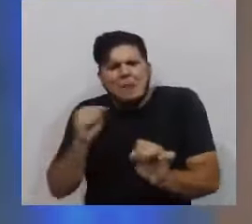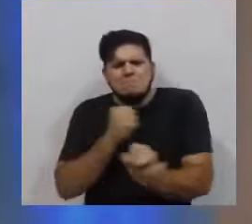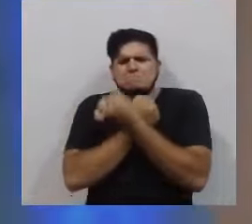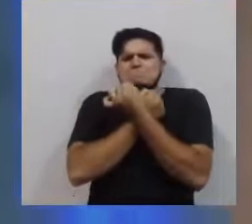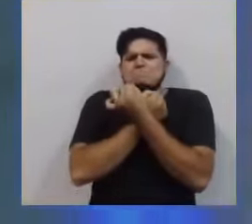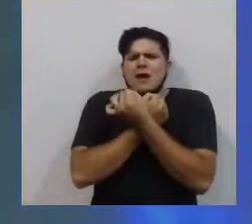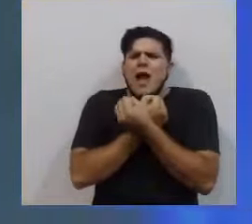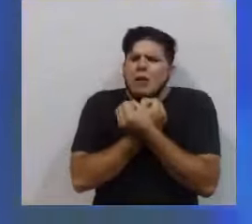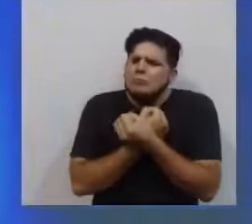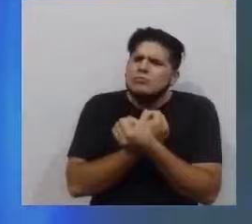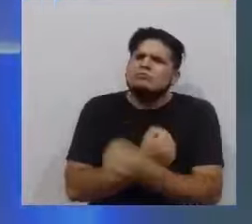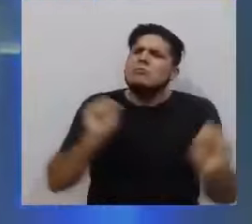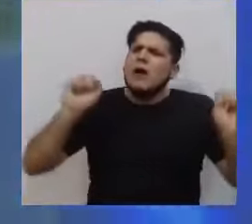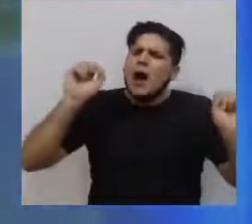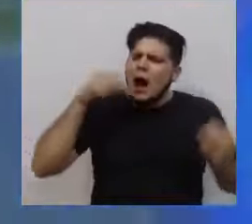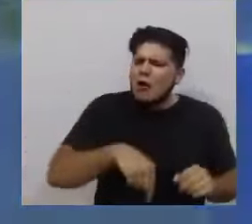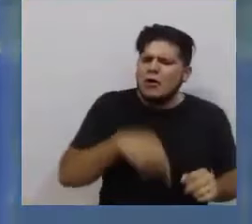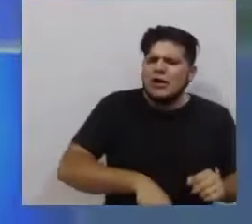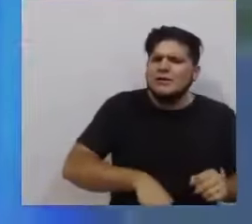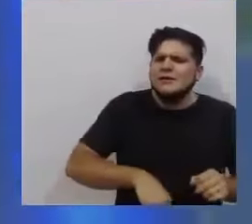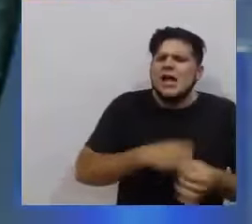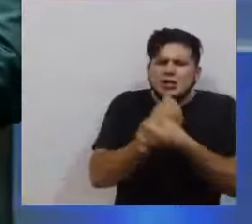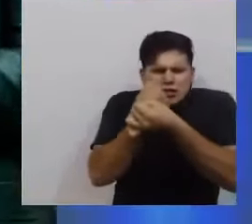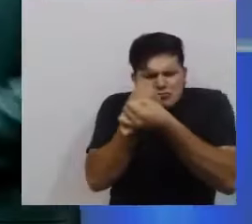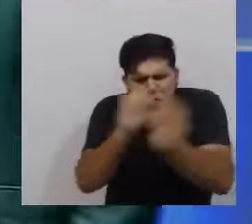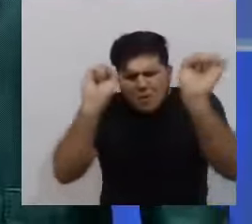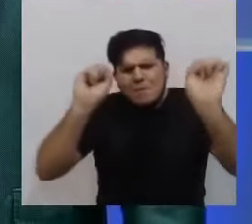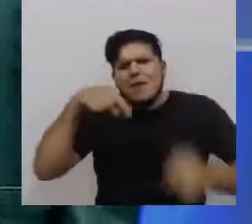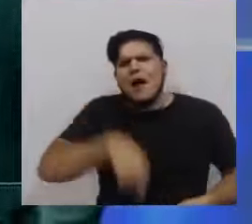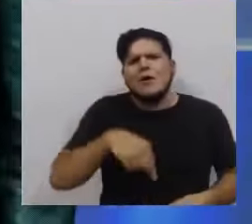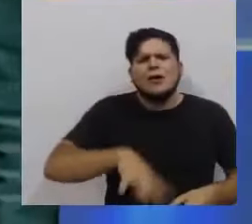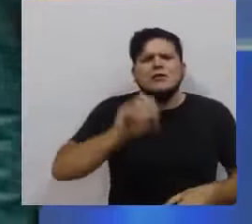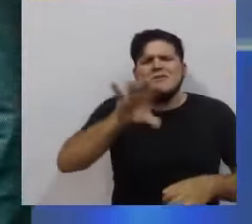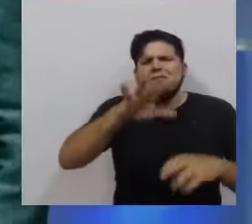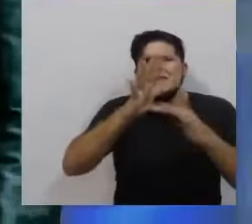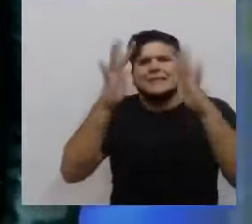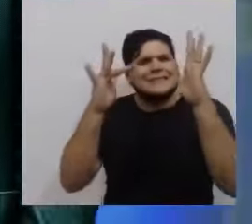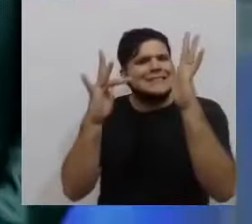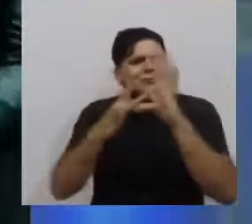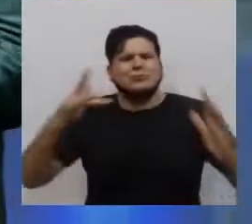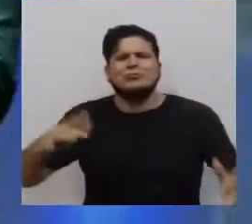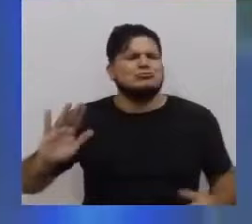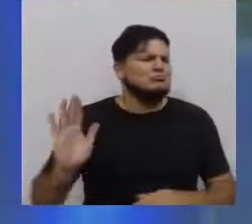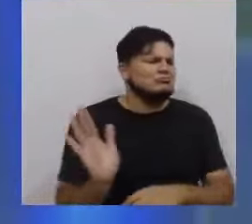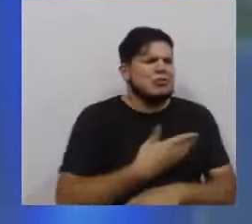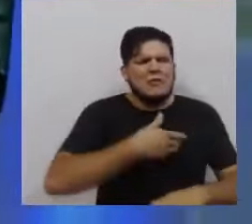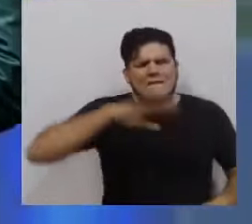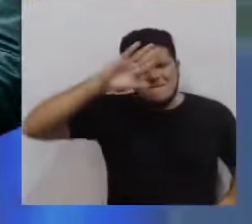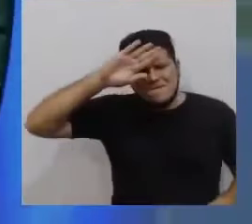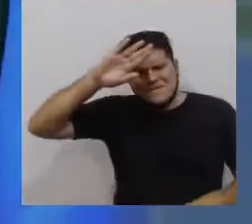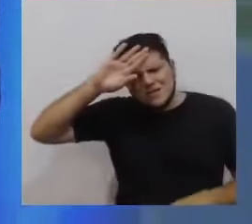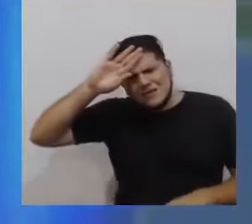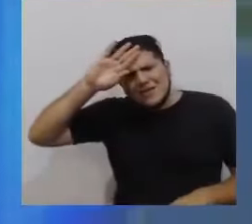diga señor yo recibo la palabra recibo el milagro en mi vida toda dolencia señor toda aquella situación